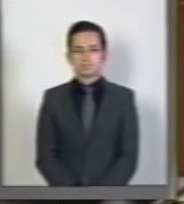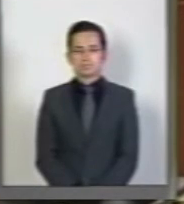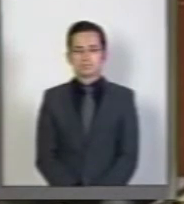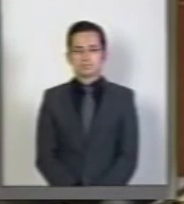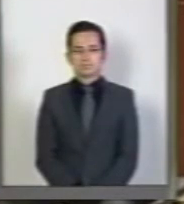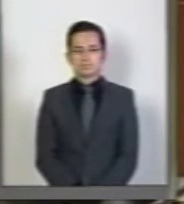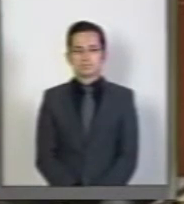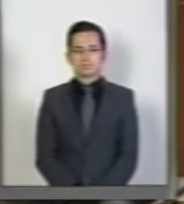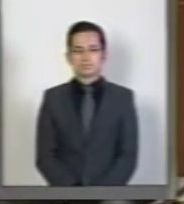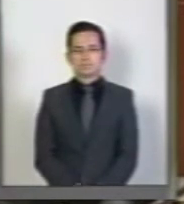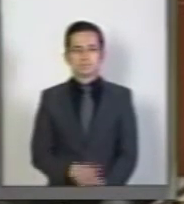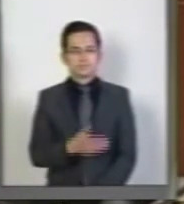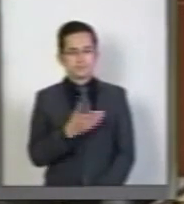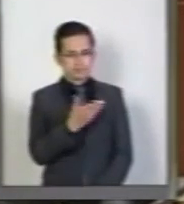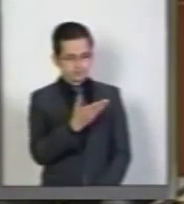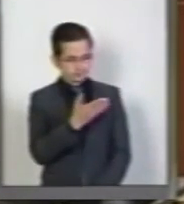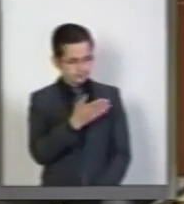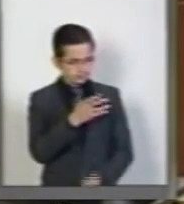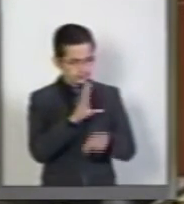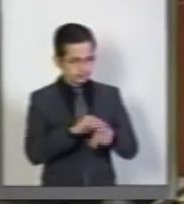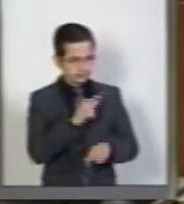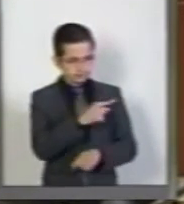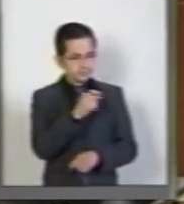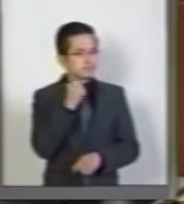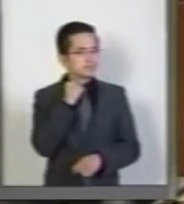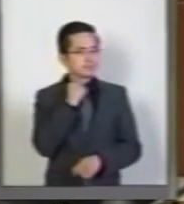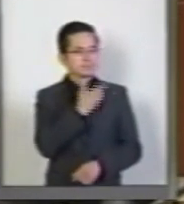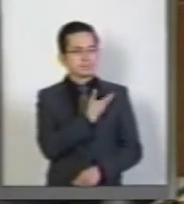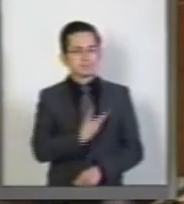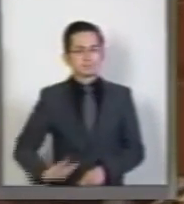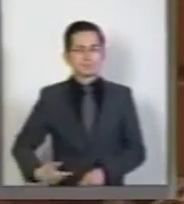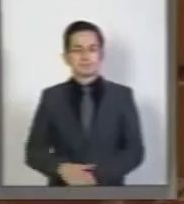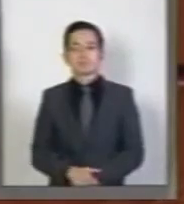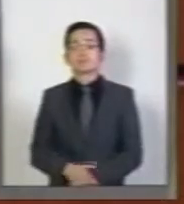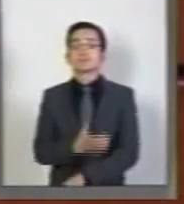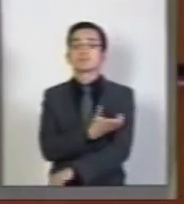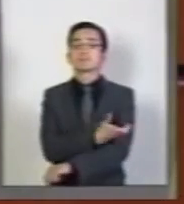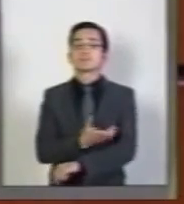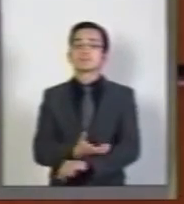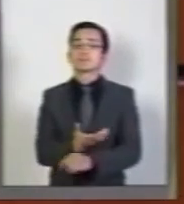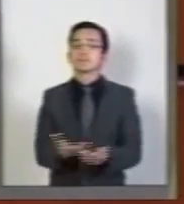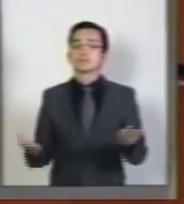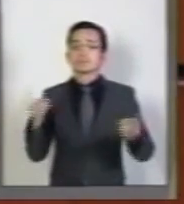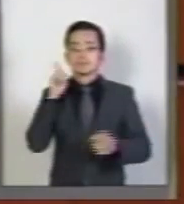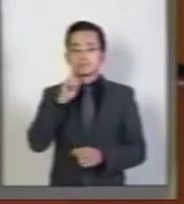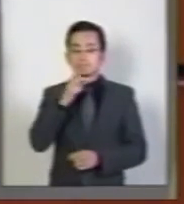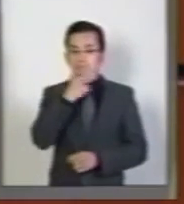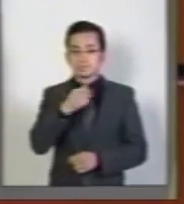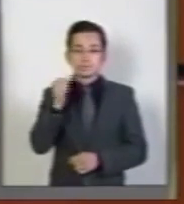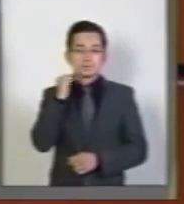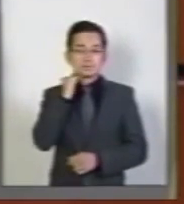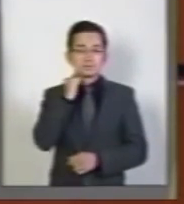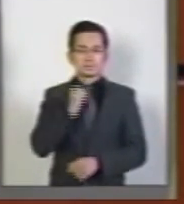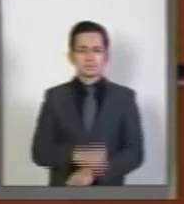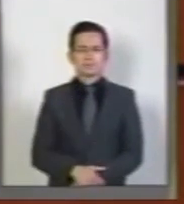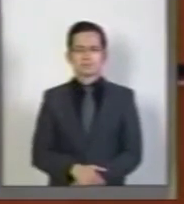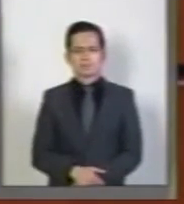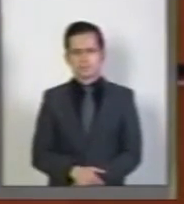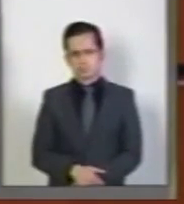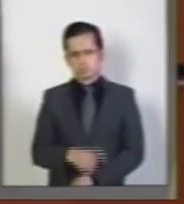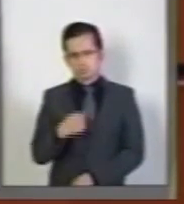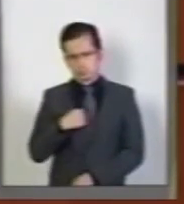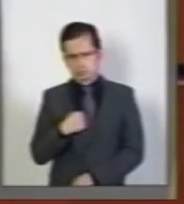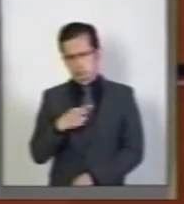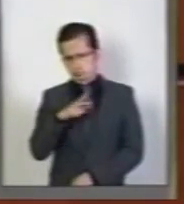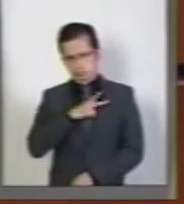Con su permiso, senador presidente, compañeras senadoras, compañeros senadores, voy a exponer algunas de mis razones